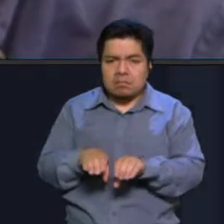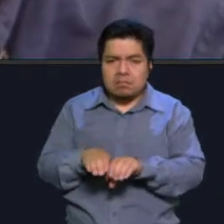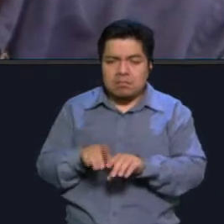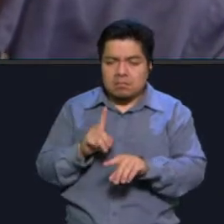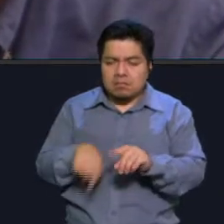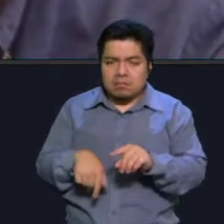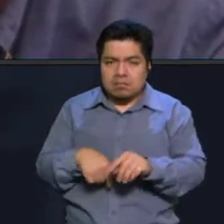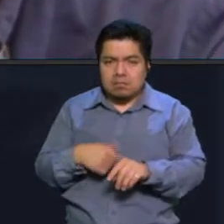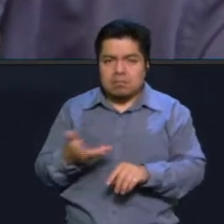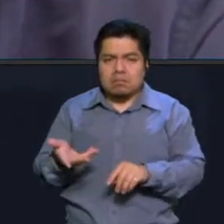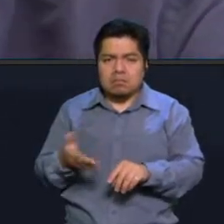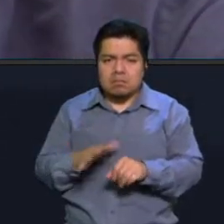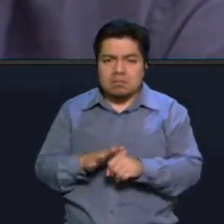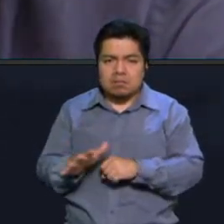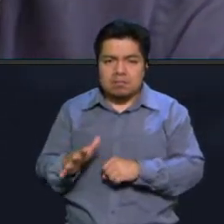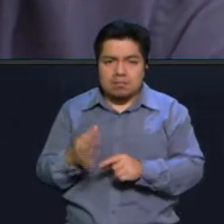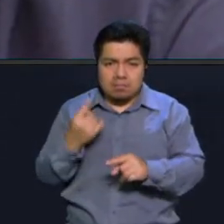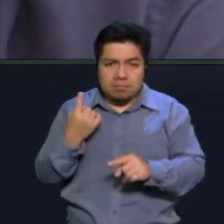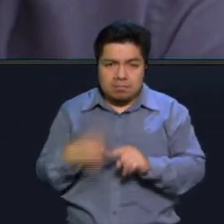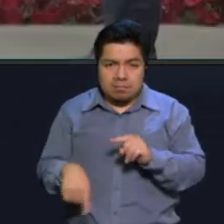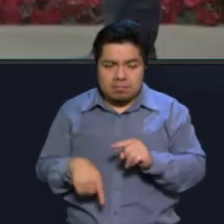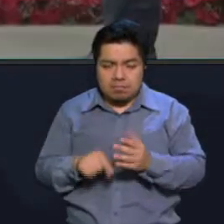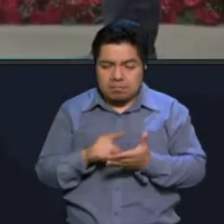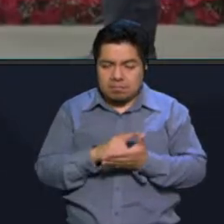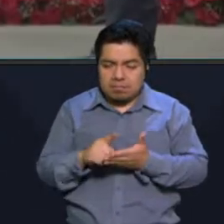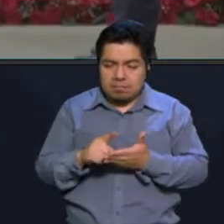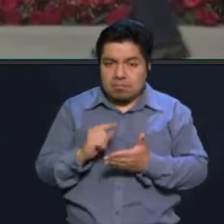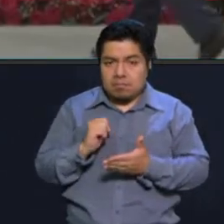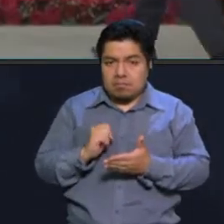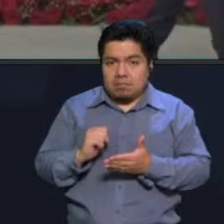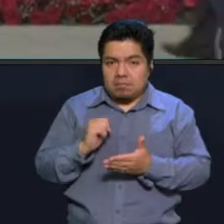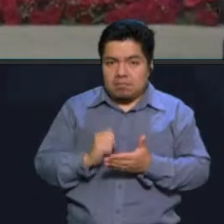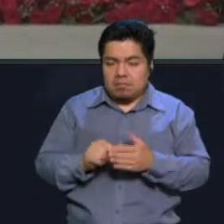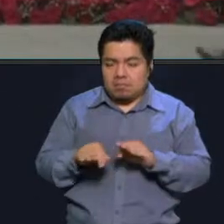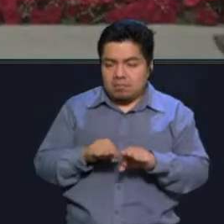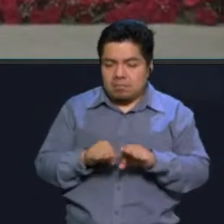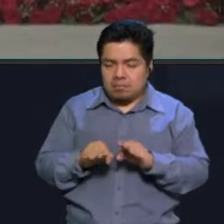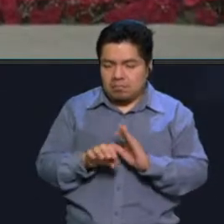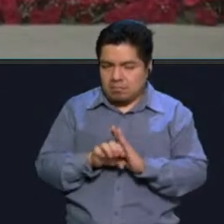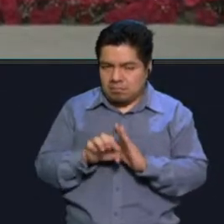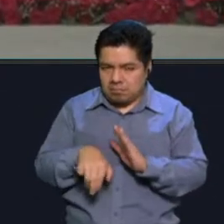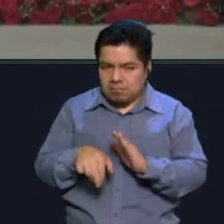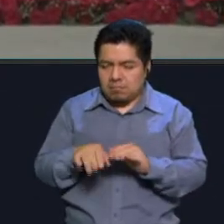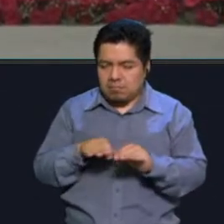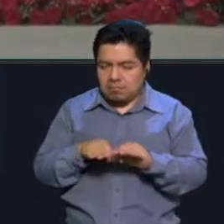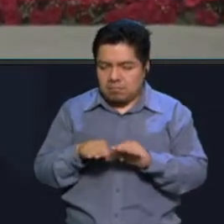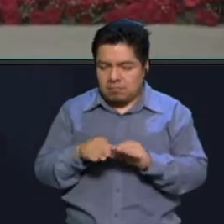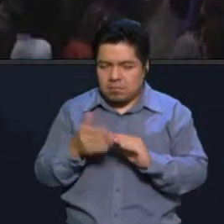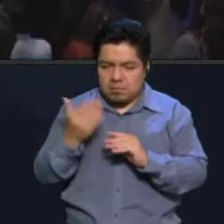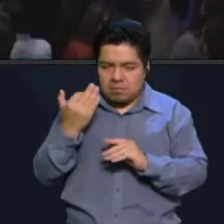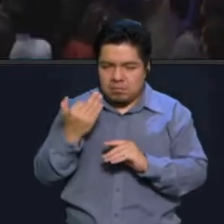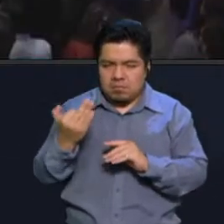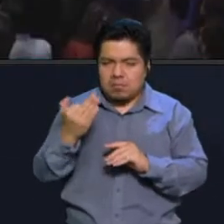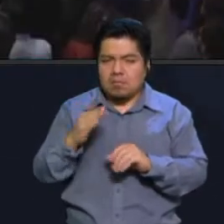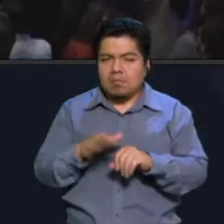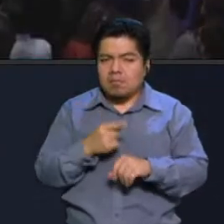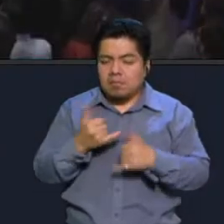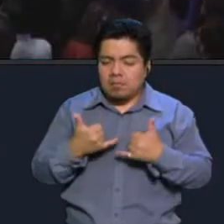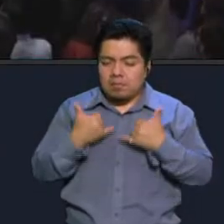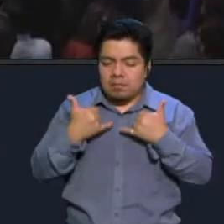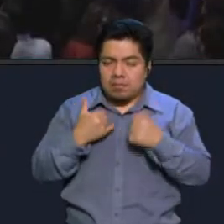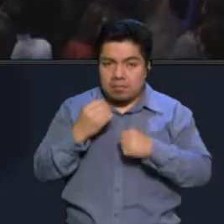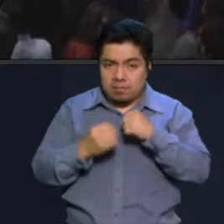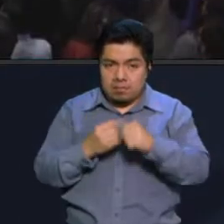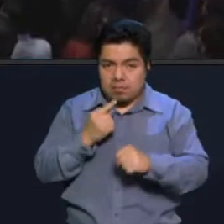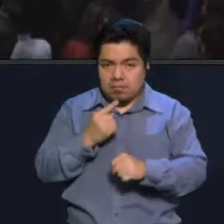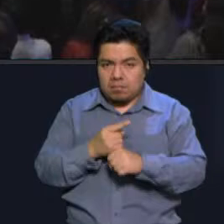quitar pues este derecho de antigüedad laboral, es decir, la precariedad laboral, supuestamente para darle oportunidad a los jóvenes de